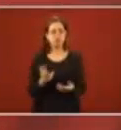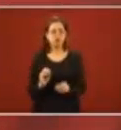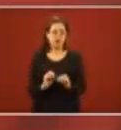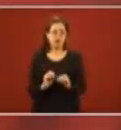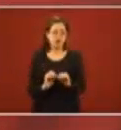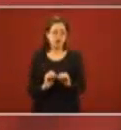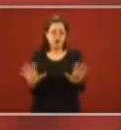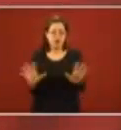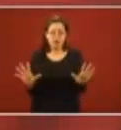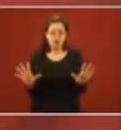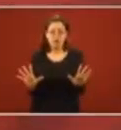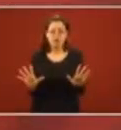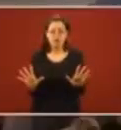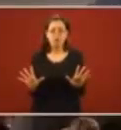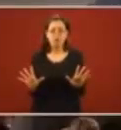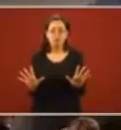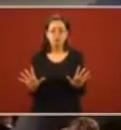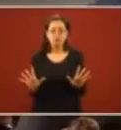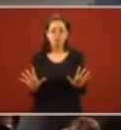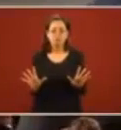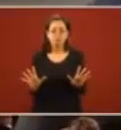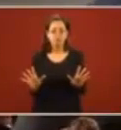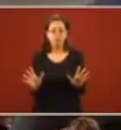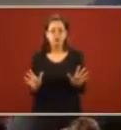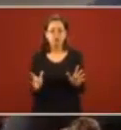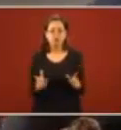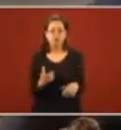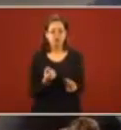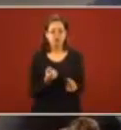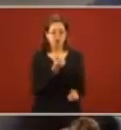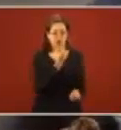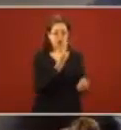con los que se han